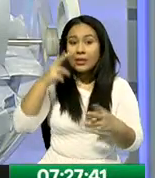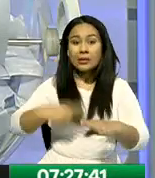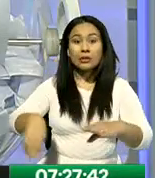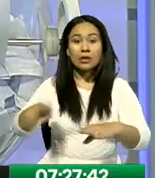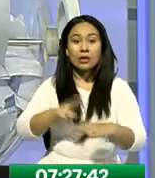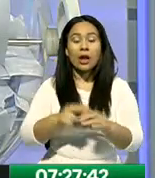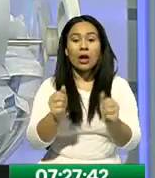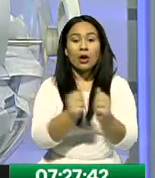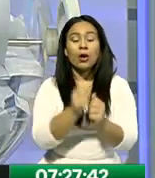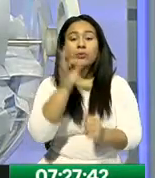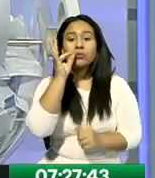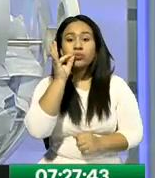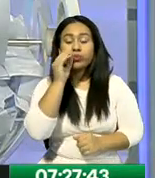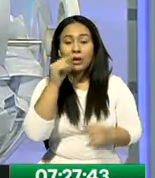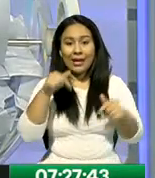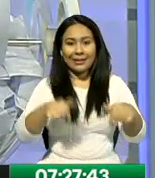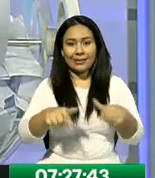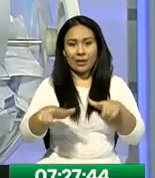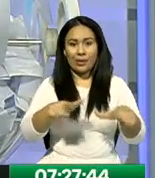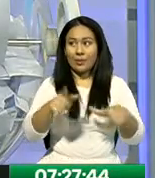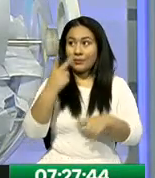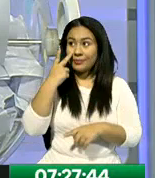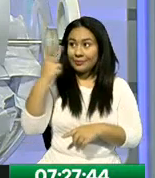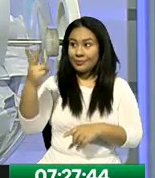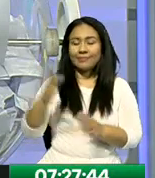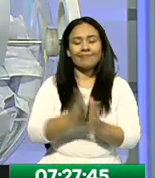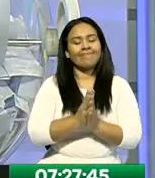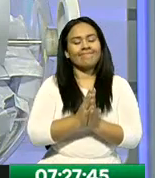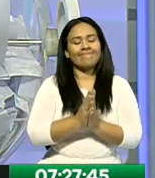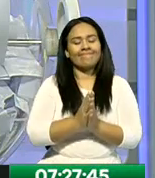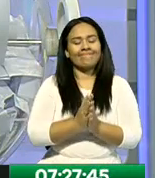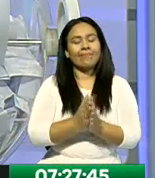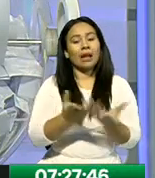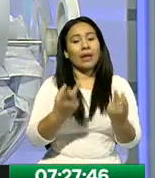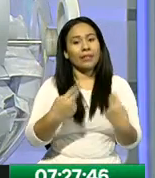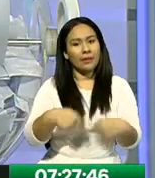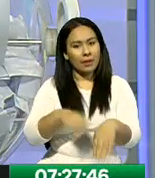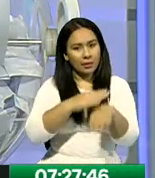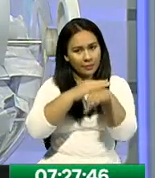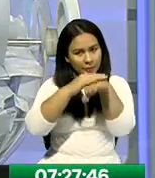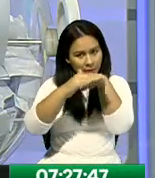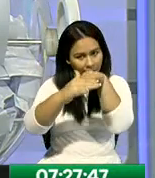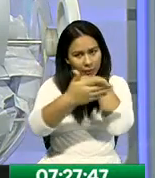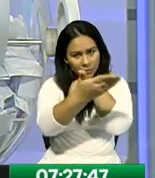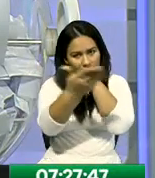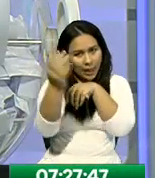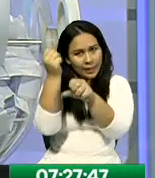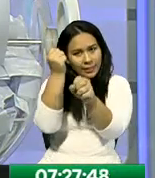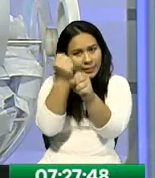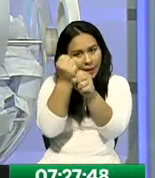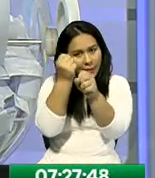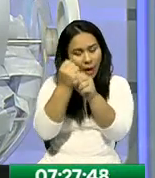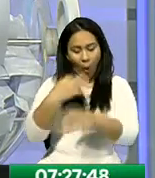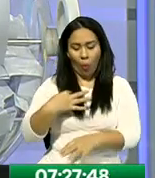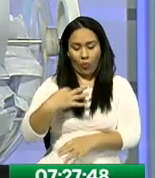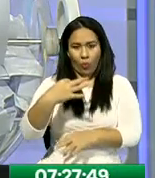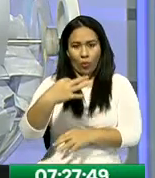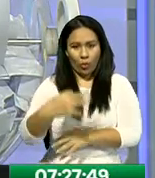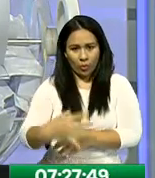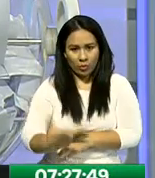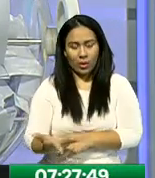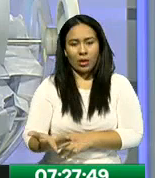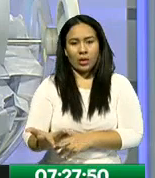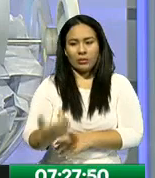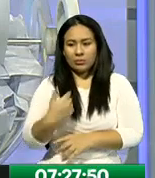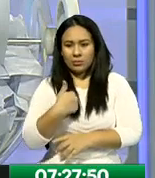la CTE en este sector. Ya escuchamos, queridos amigos, también hacer el trabajo integral. Pongamos también de nuestra parte,